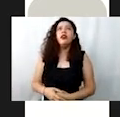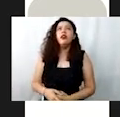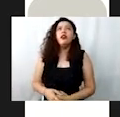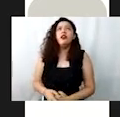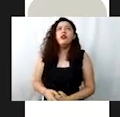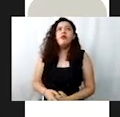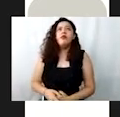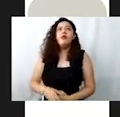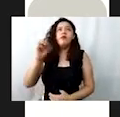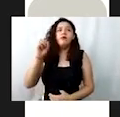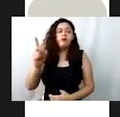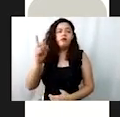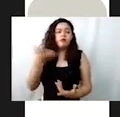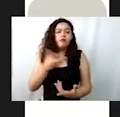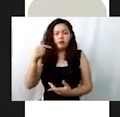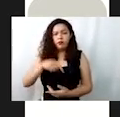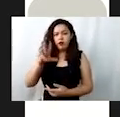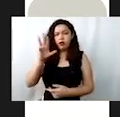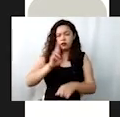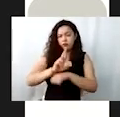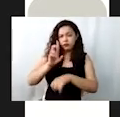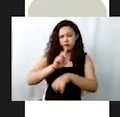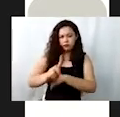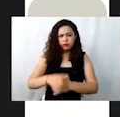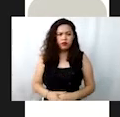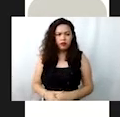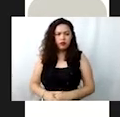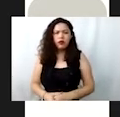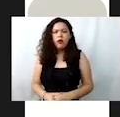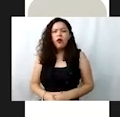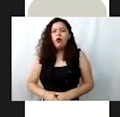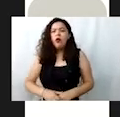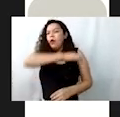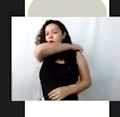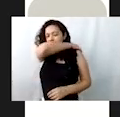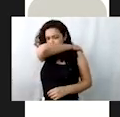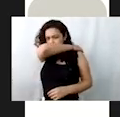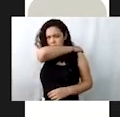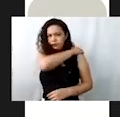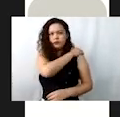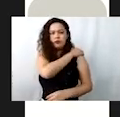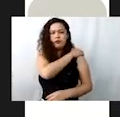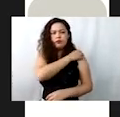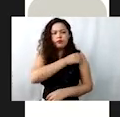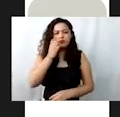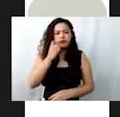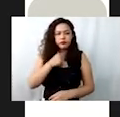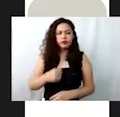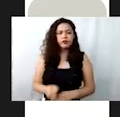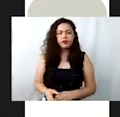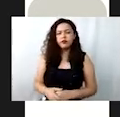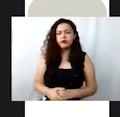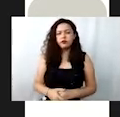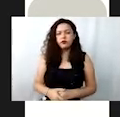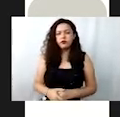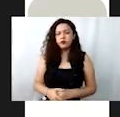los ODS aquí en República Dominicana. Claro. Mira, solo para recordar a todas las personas que nos